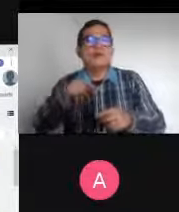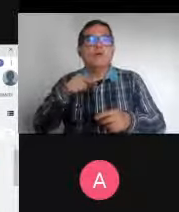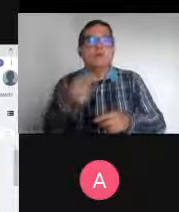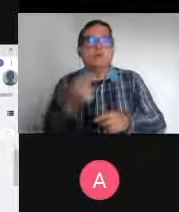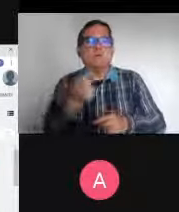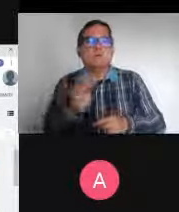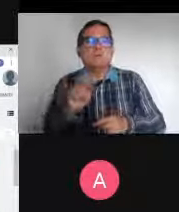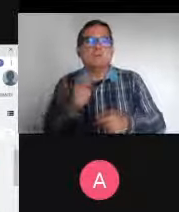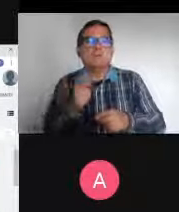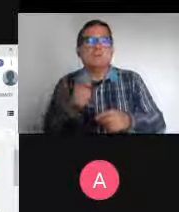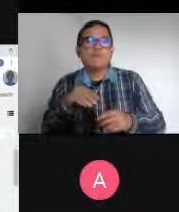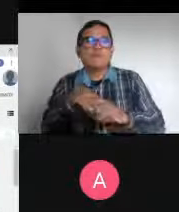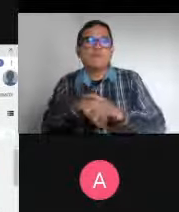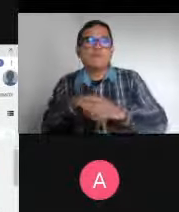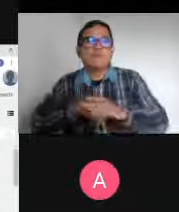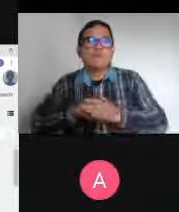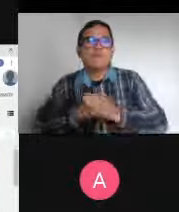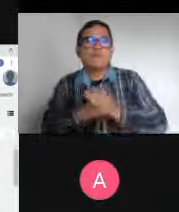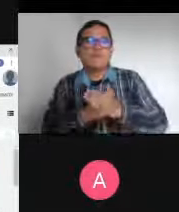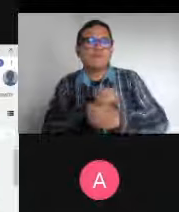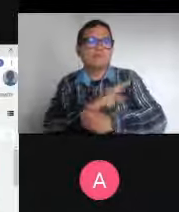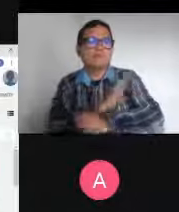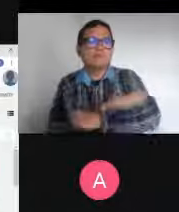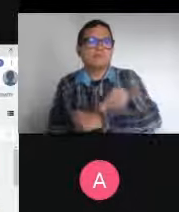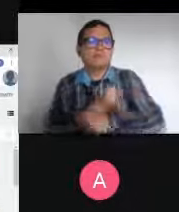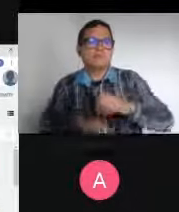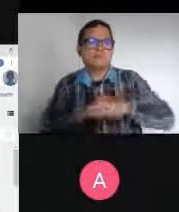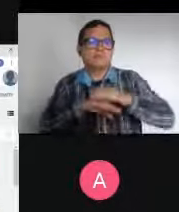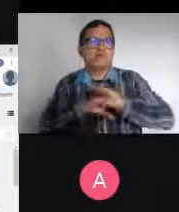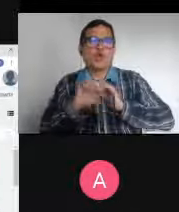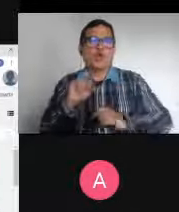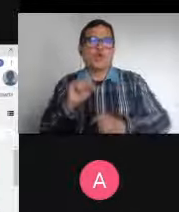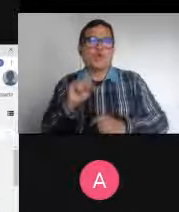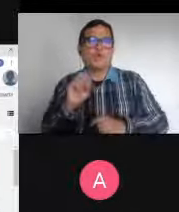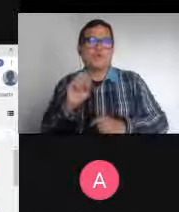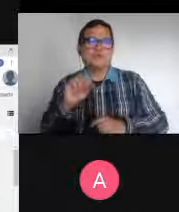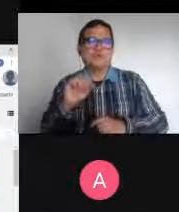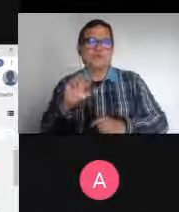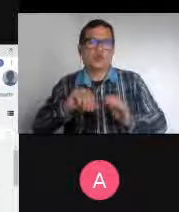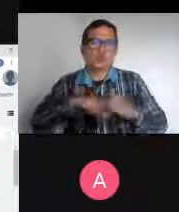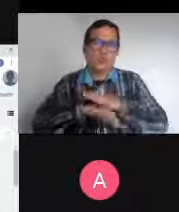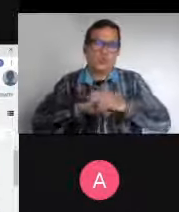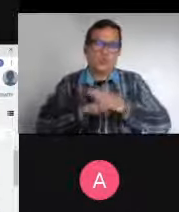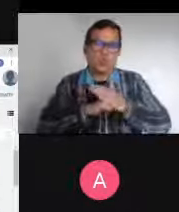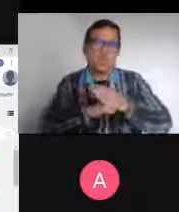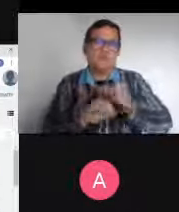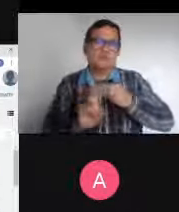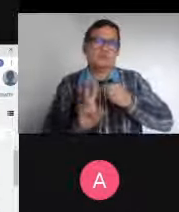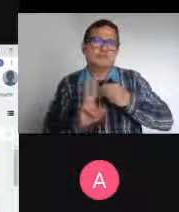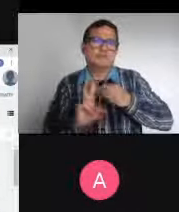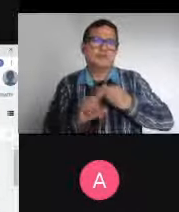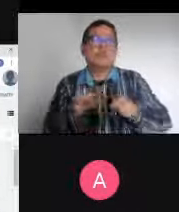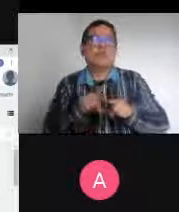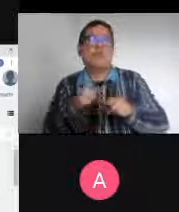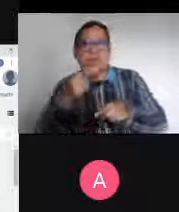conectar. Recordemos que tira de una franja negativa, que es esta blanquita que se va acá, esa va conectada al tierra de nuestro